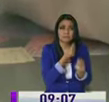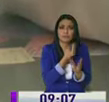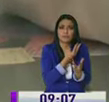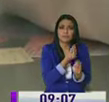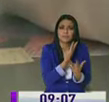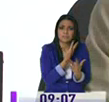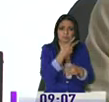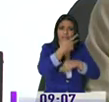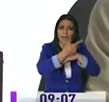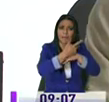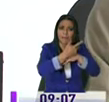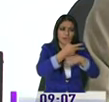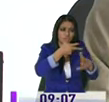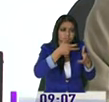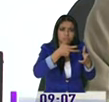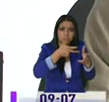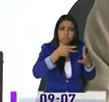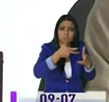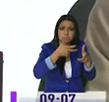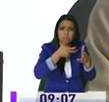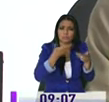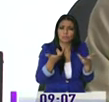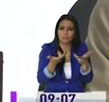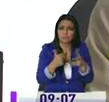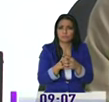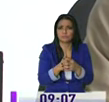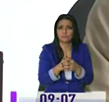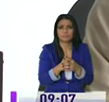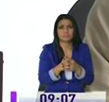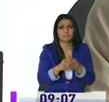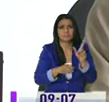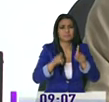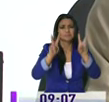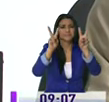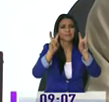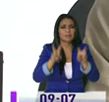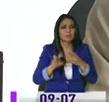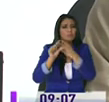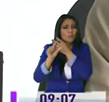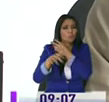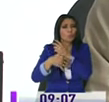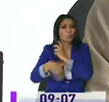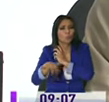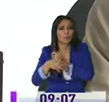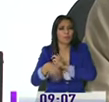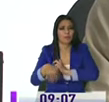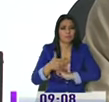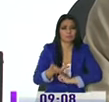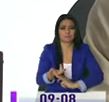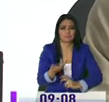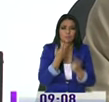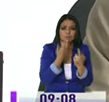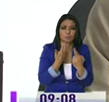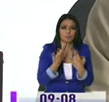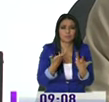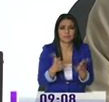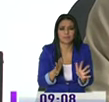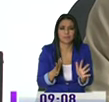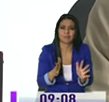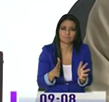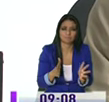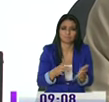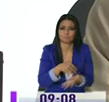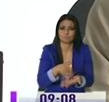obtenida 2000 y hay varios temas que dejan que quedan sin respuesta y que llevan a indicios muy claros